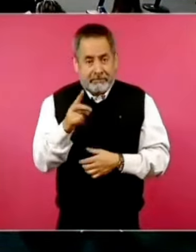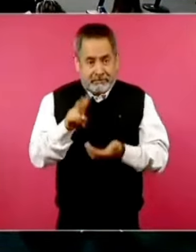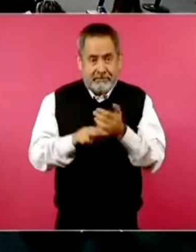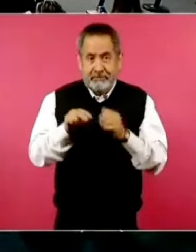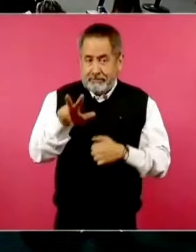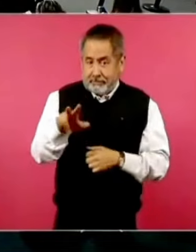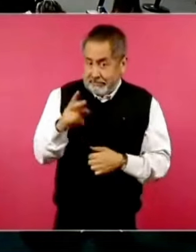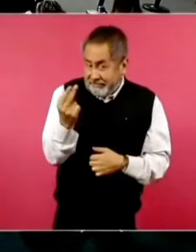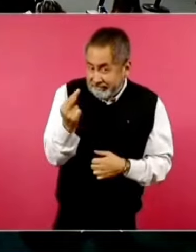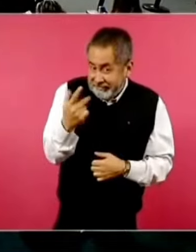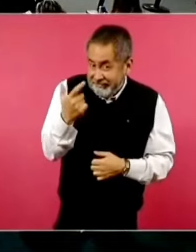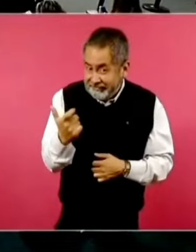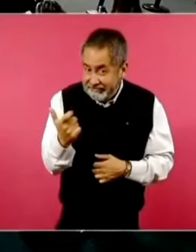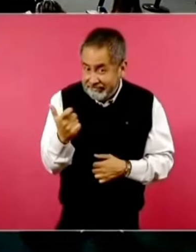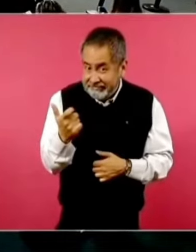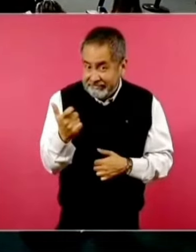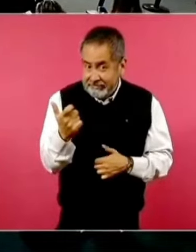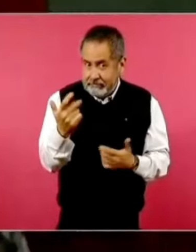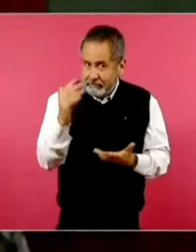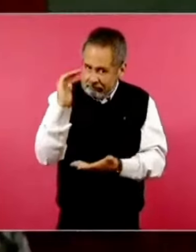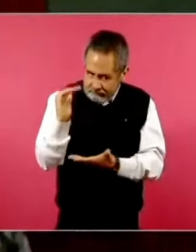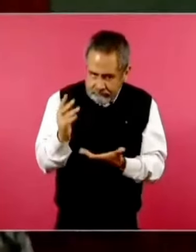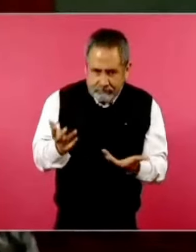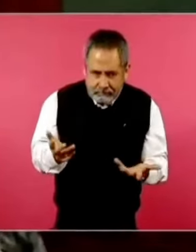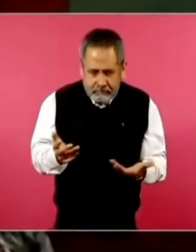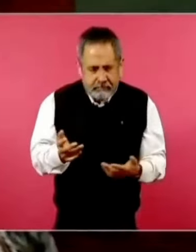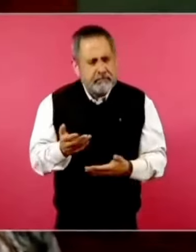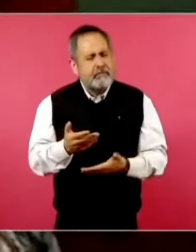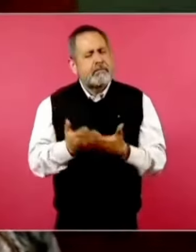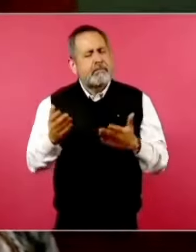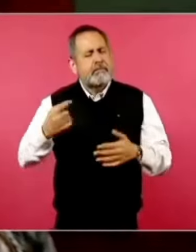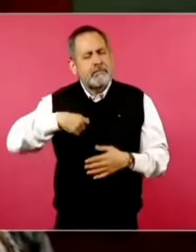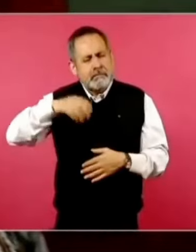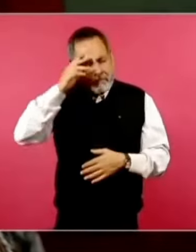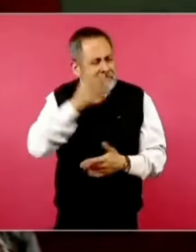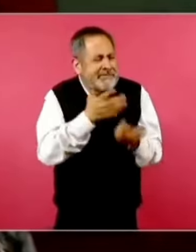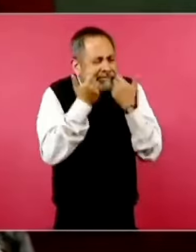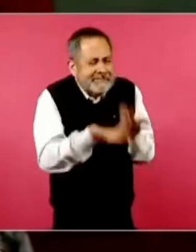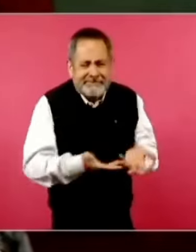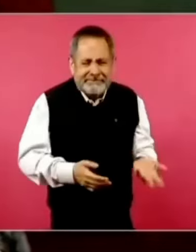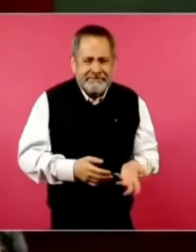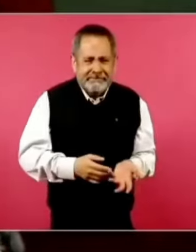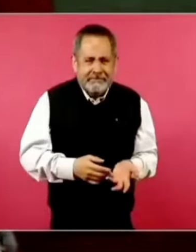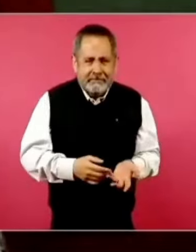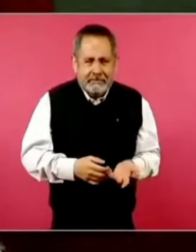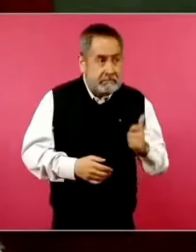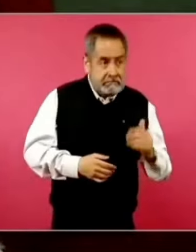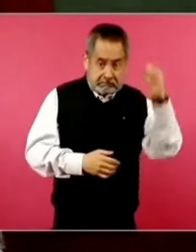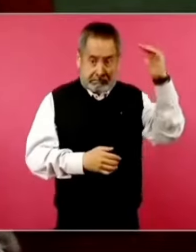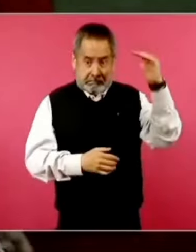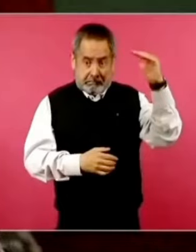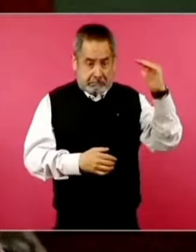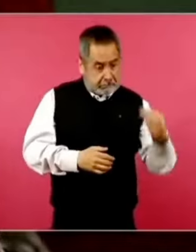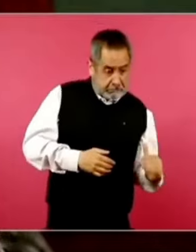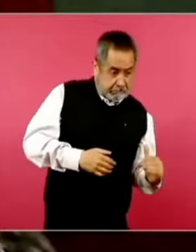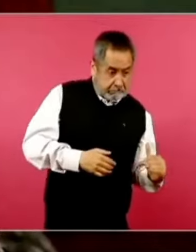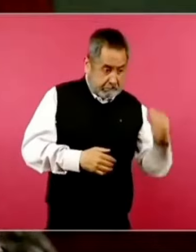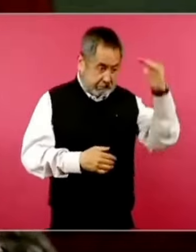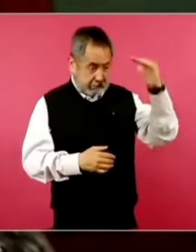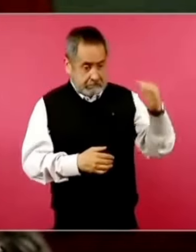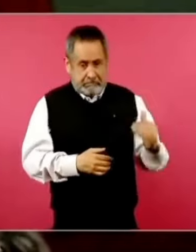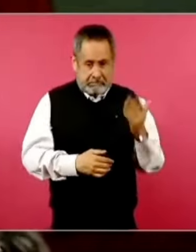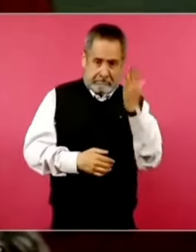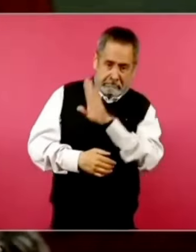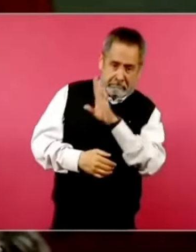el tema es que habría que preguntarse qué es lo que quieren, ¿no? Si lo quieren caro, si lo quieren barato,